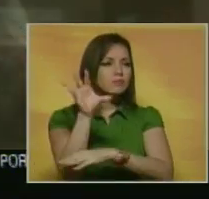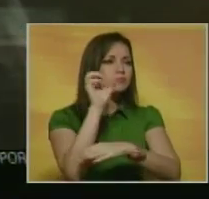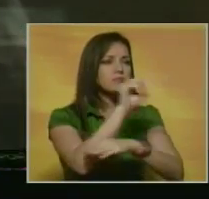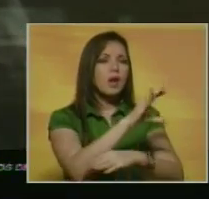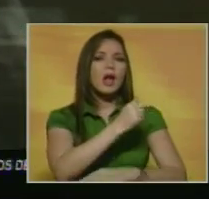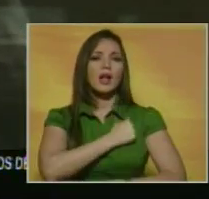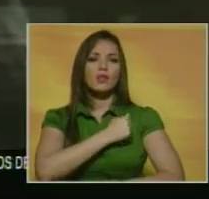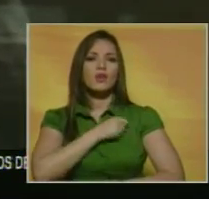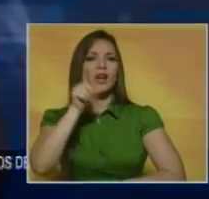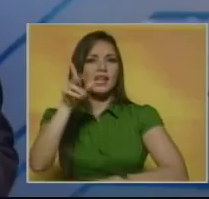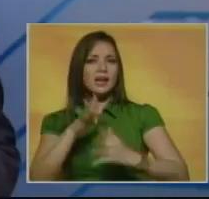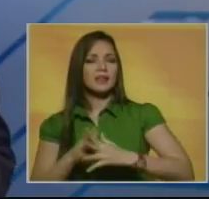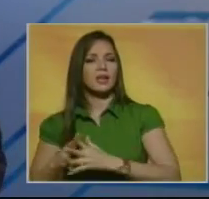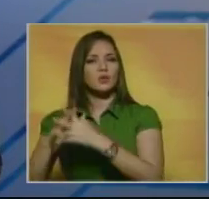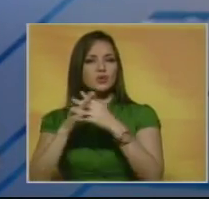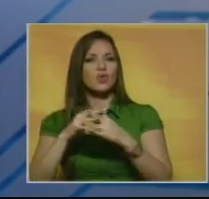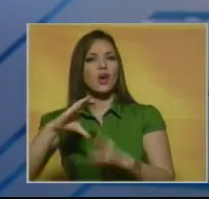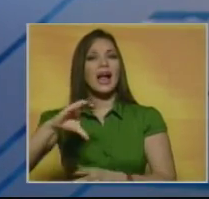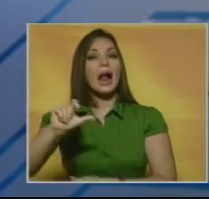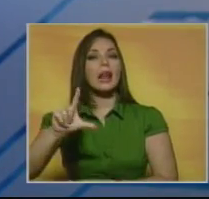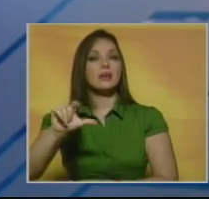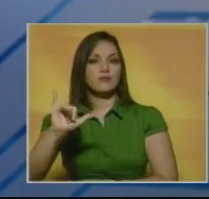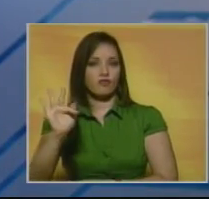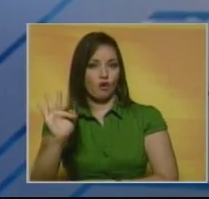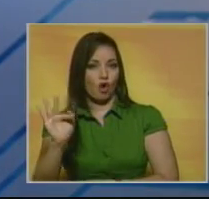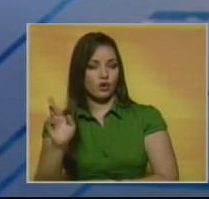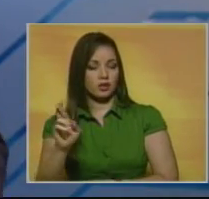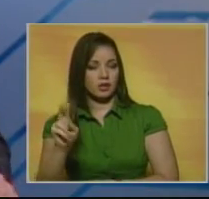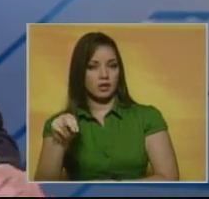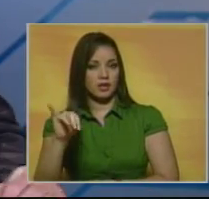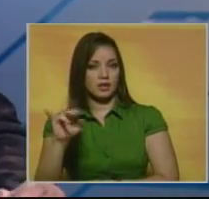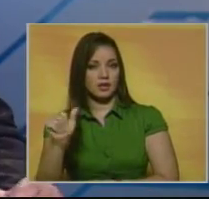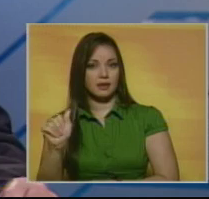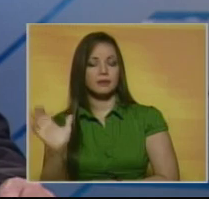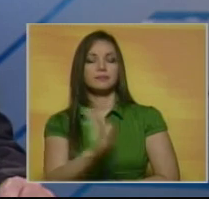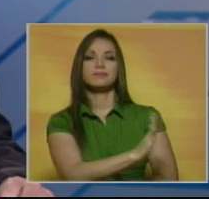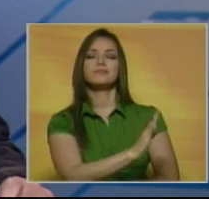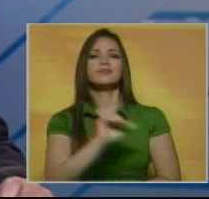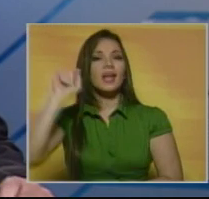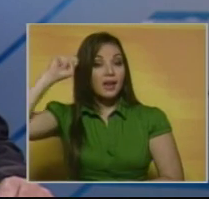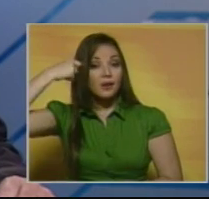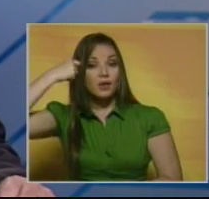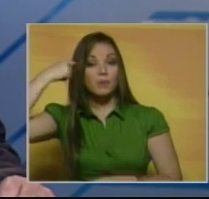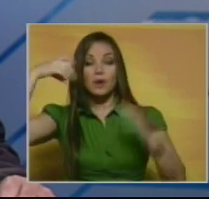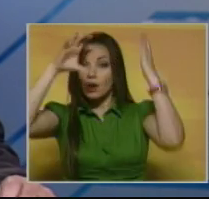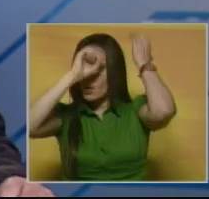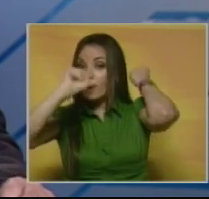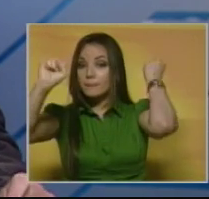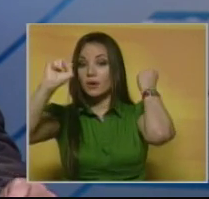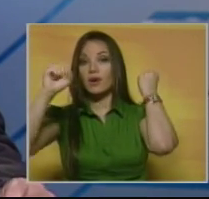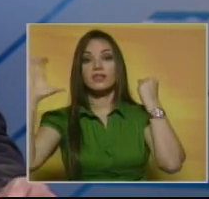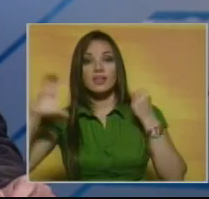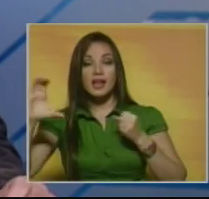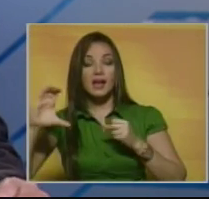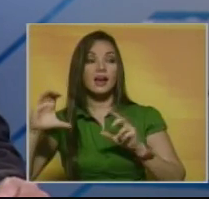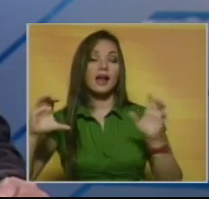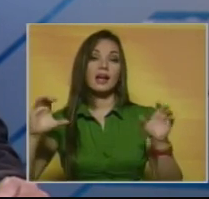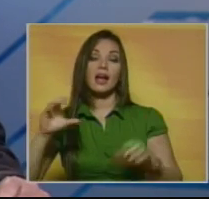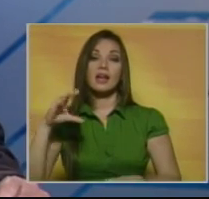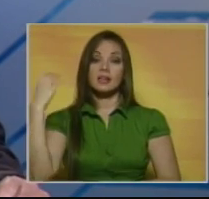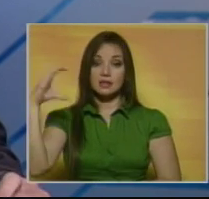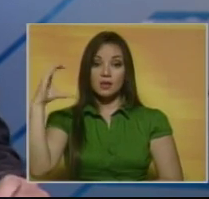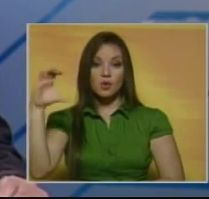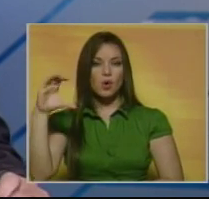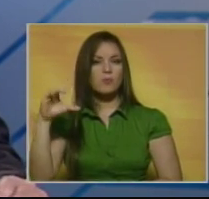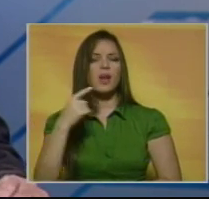en California. Bien, en otro tema les contamos que el retorno de los embajadores a Caracas y Bogotá y la investigación de presuntas violaciones de